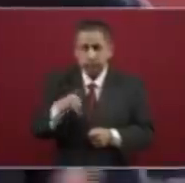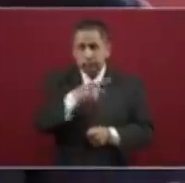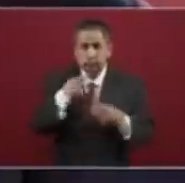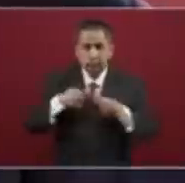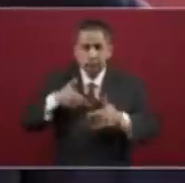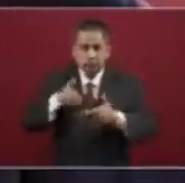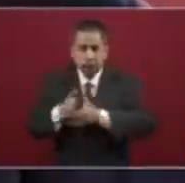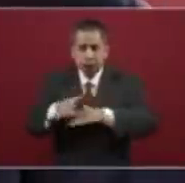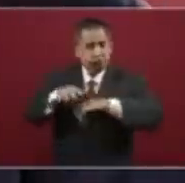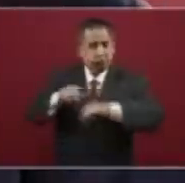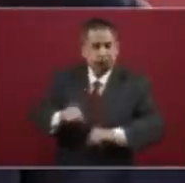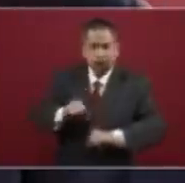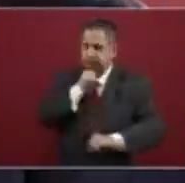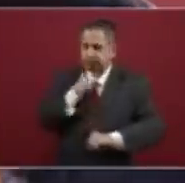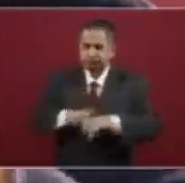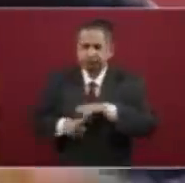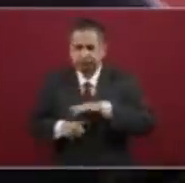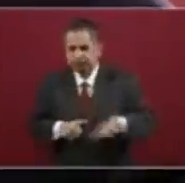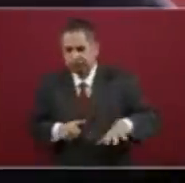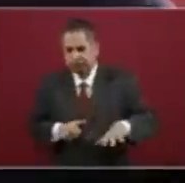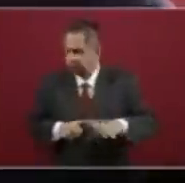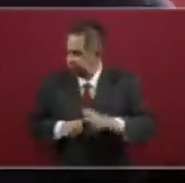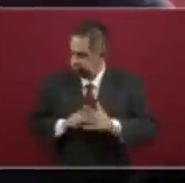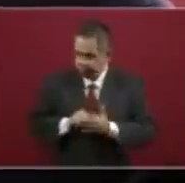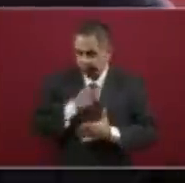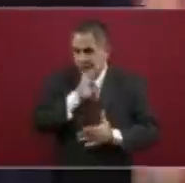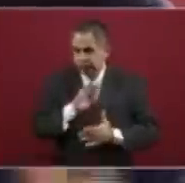invasores, tuvieron que